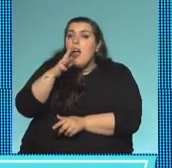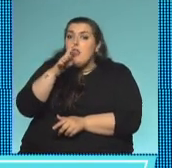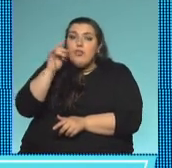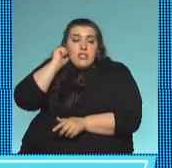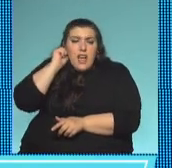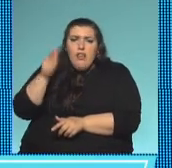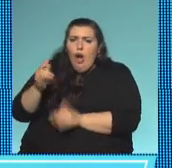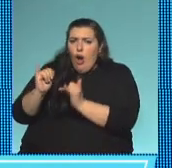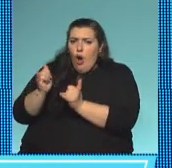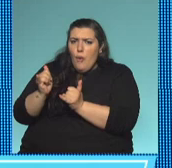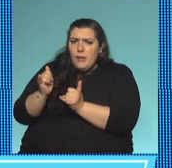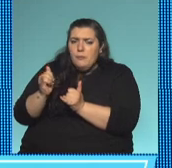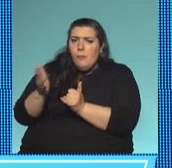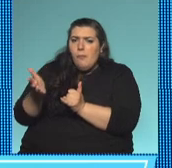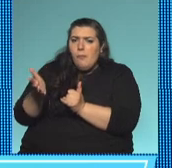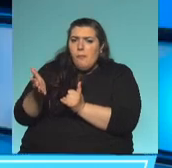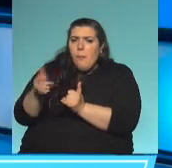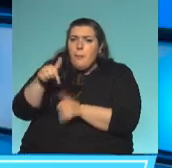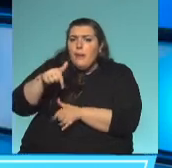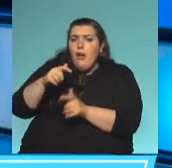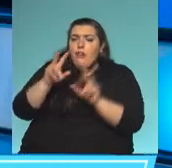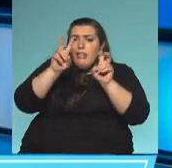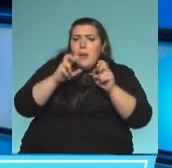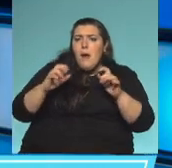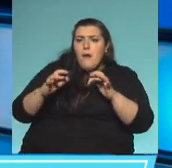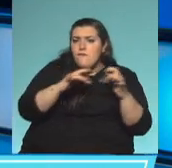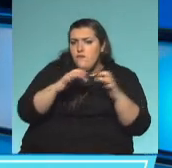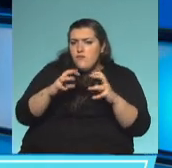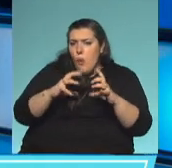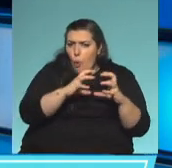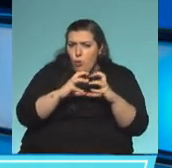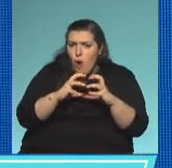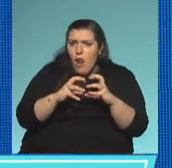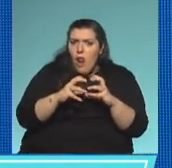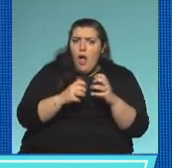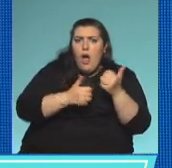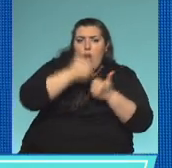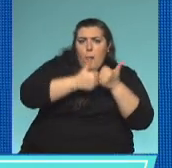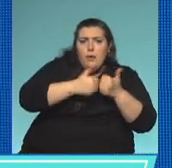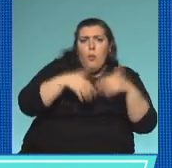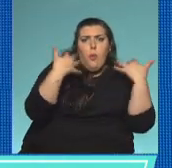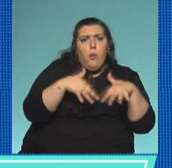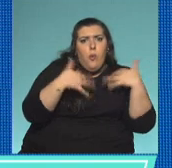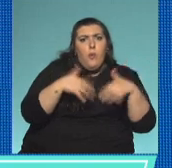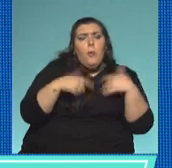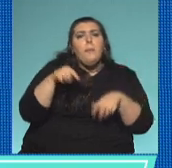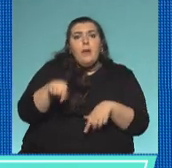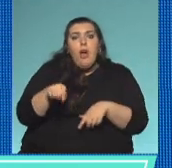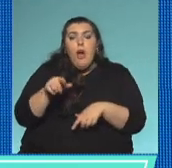chica, pero el fútbol es muy competitivo y el fútbol femenino también se está haciendo cada vez más